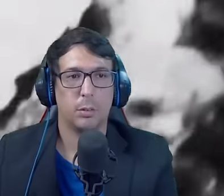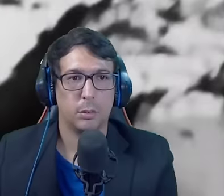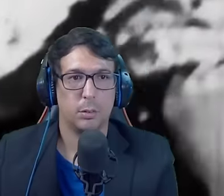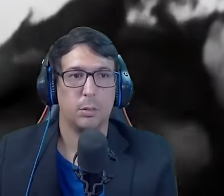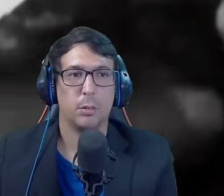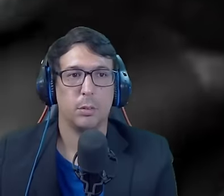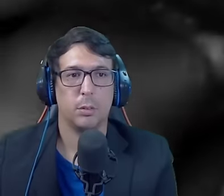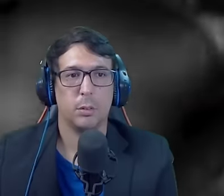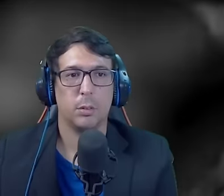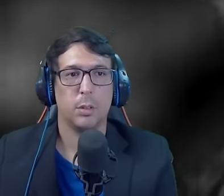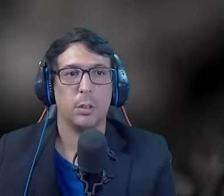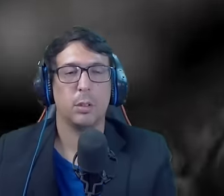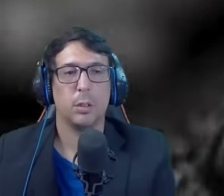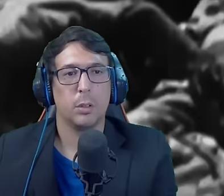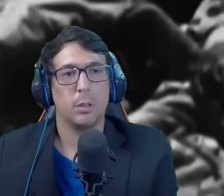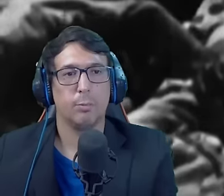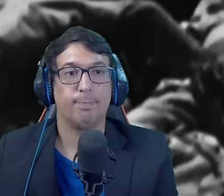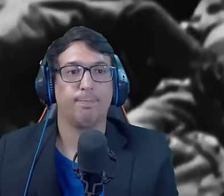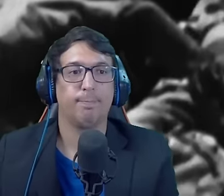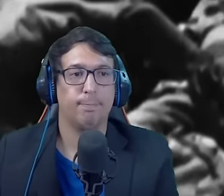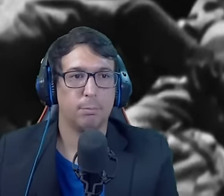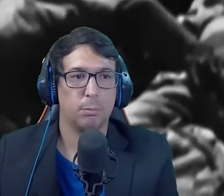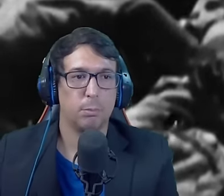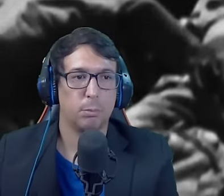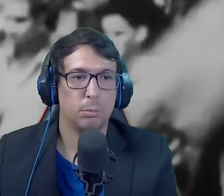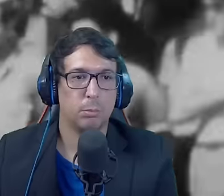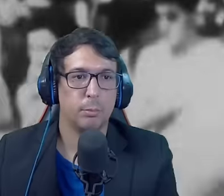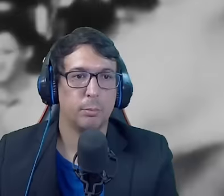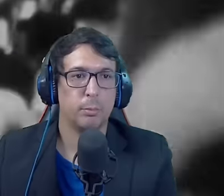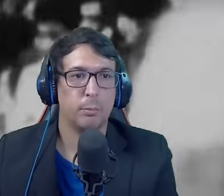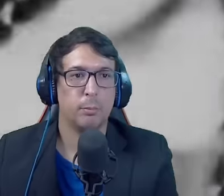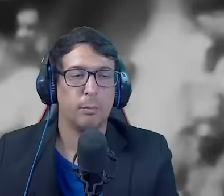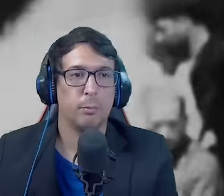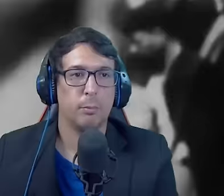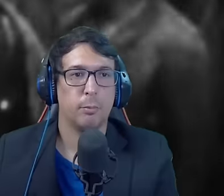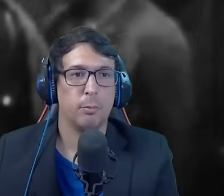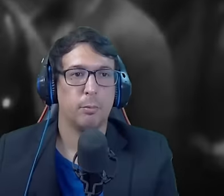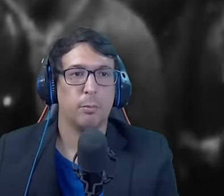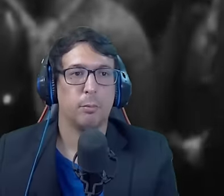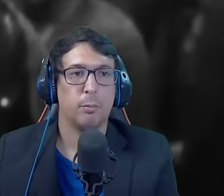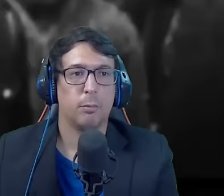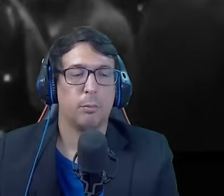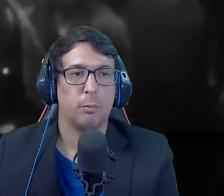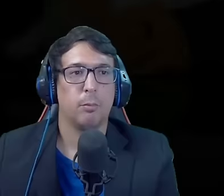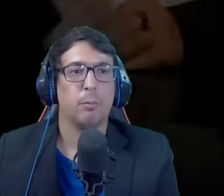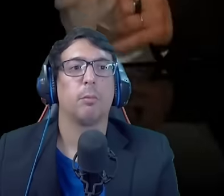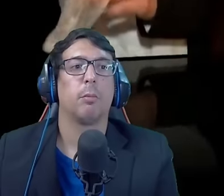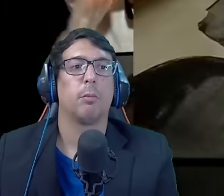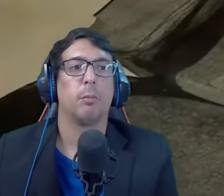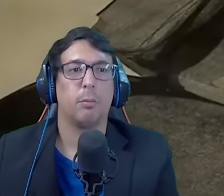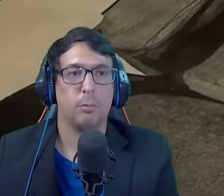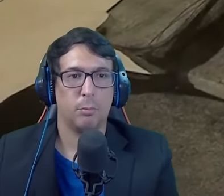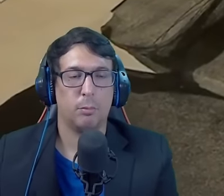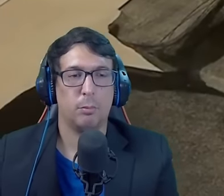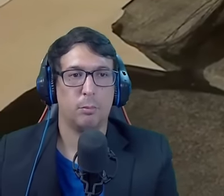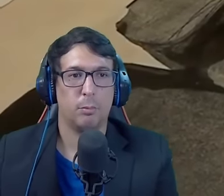y enterrado en una fosa común junto a 2.000 cuerpos más, esa historia nos llevará a un lugar poco conocido por los chilenos. Entre las